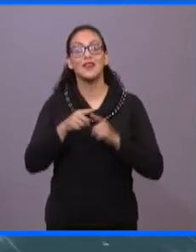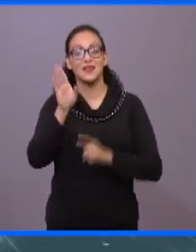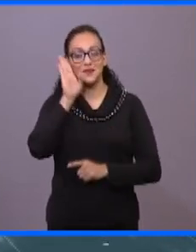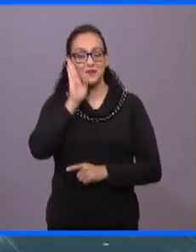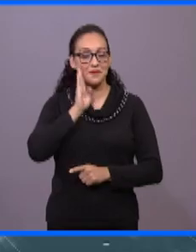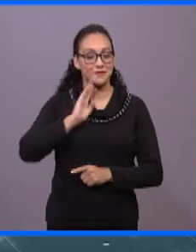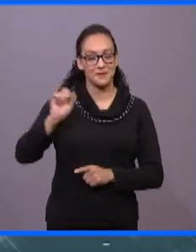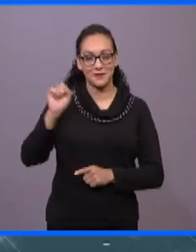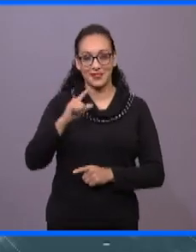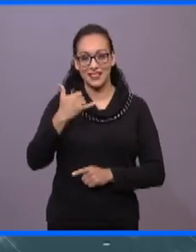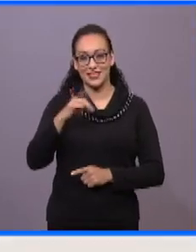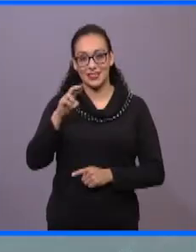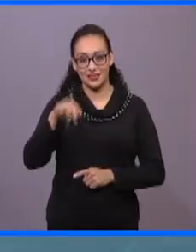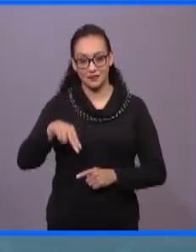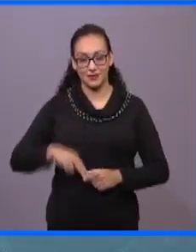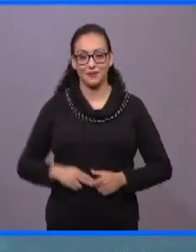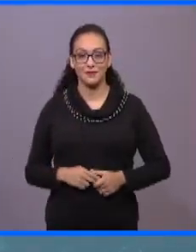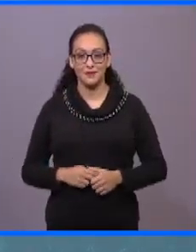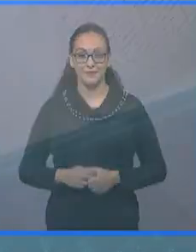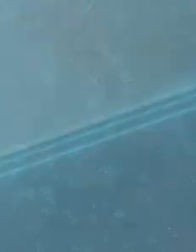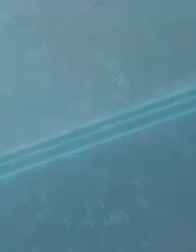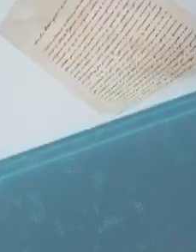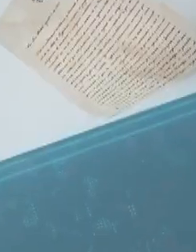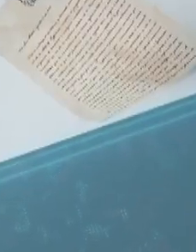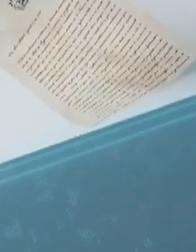Yasmín Esquivel Moza.